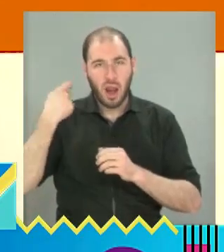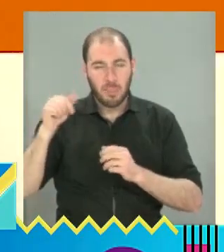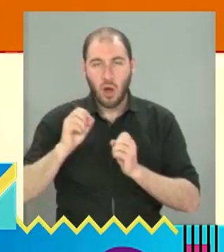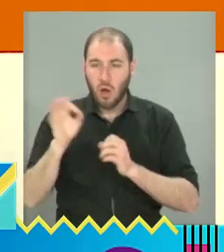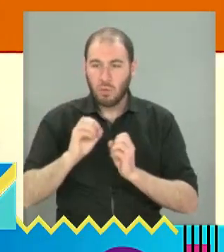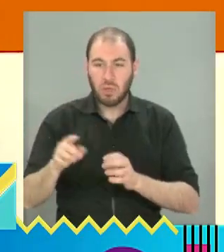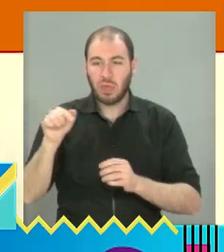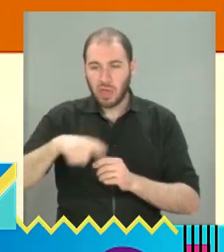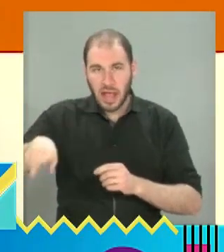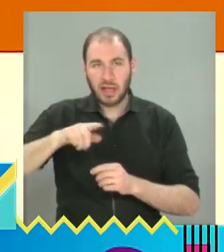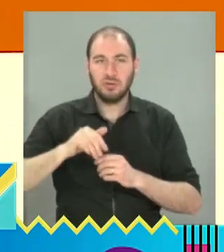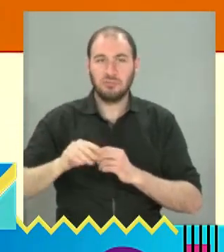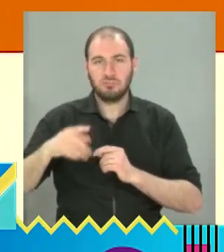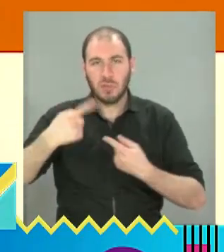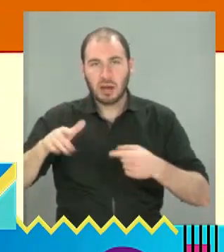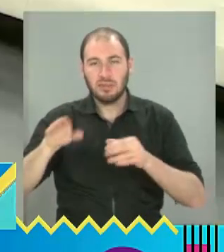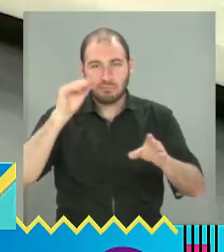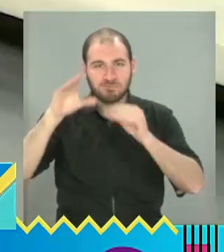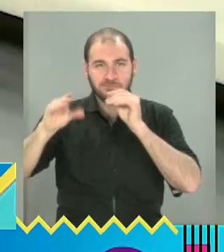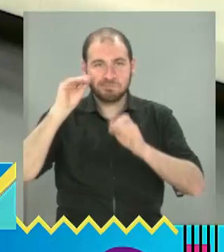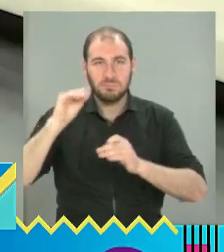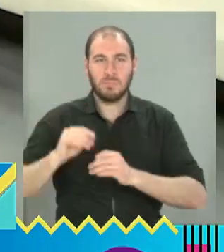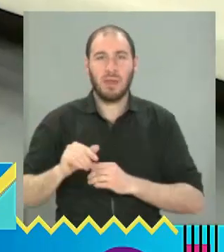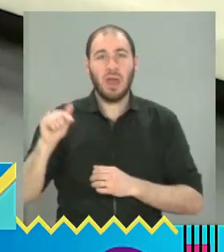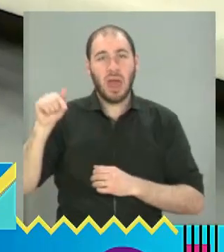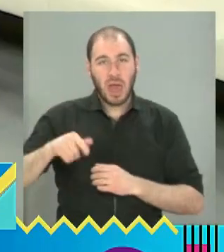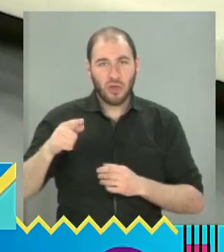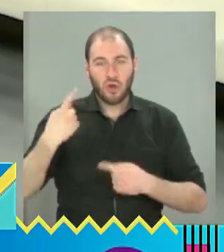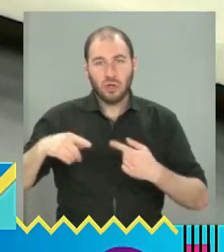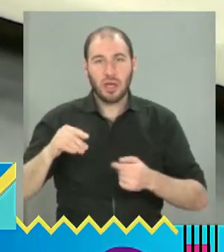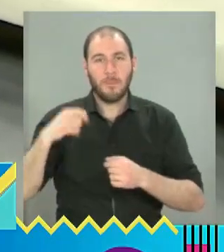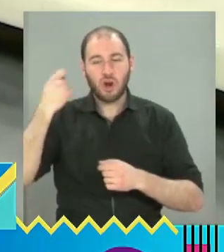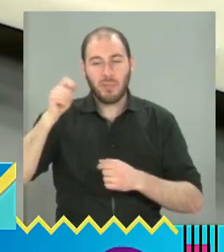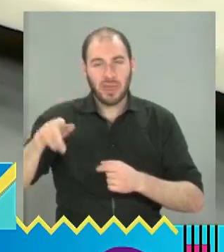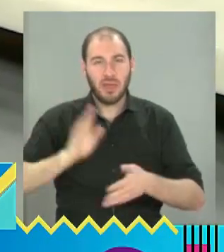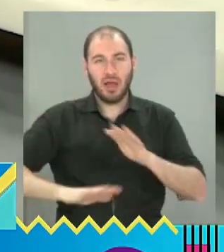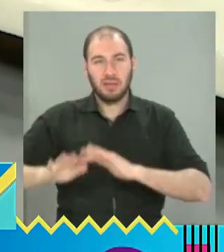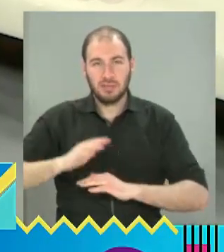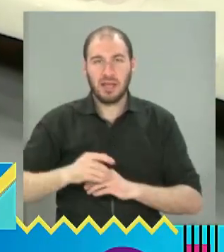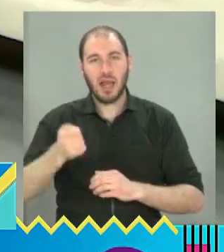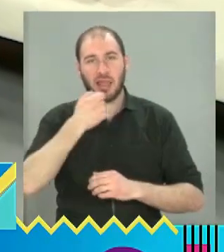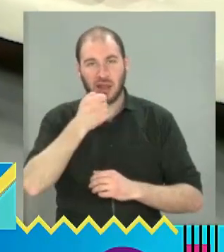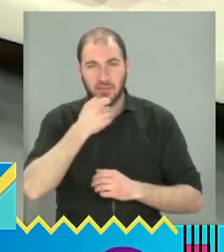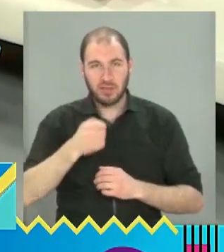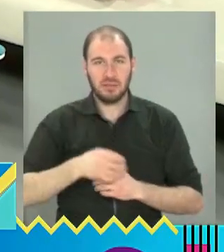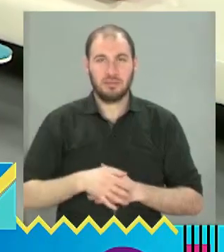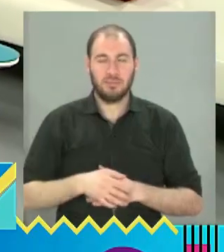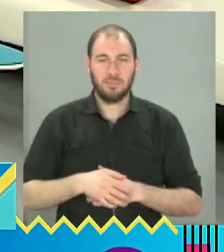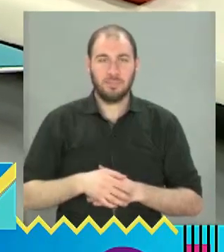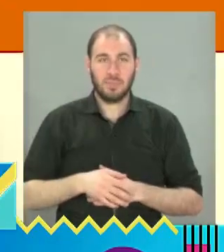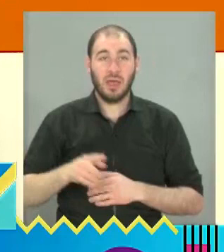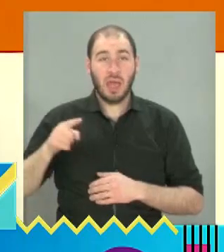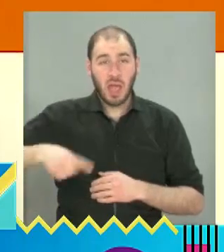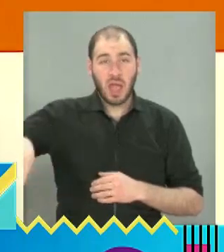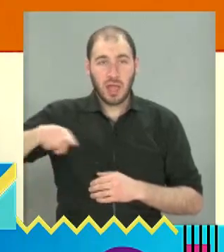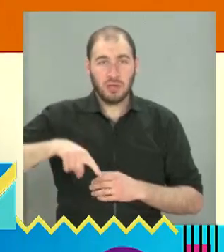que ellos vayan adquiriendo herramientas y ellos tengan que producir su programa, hacer entrevistas,